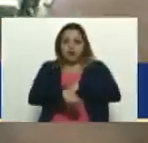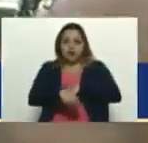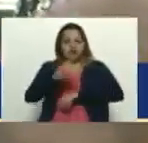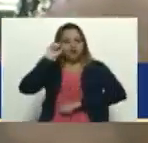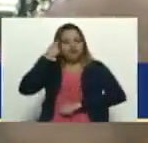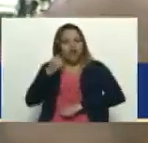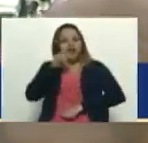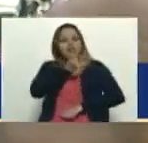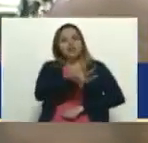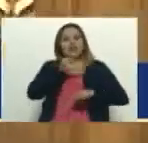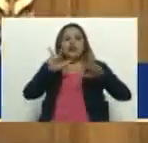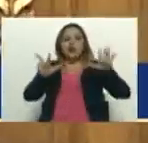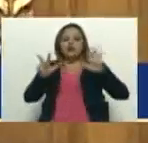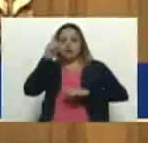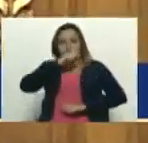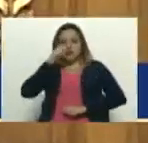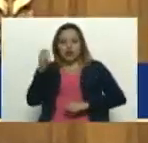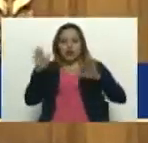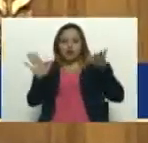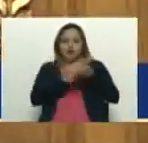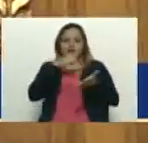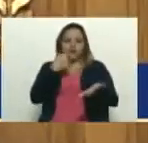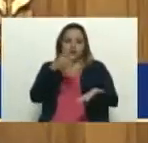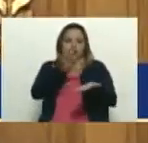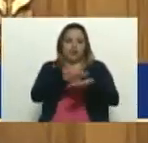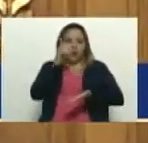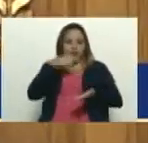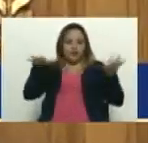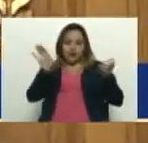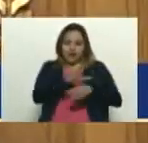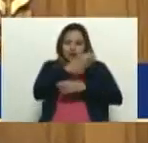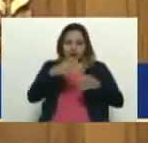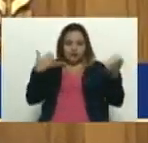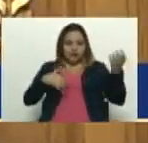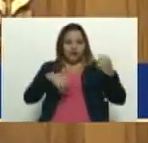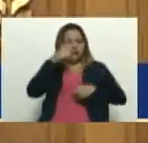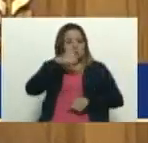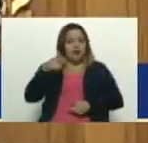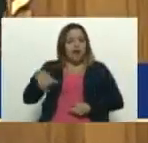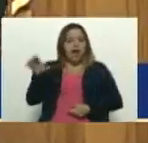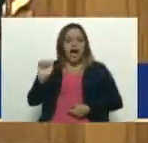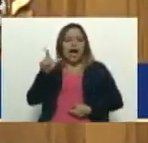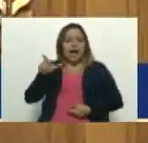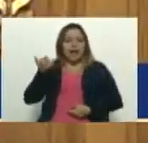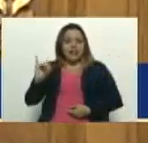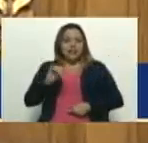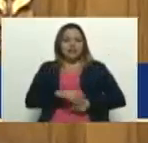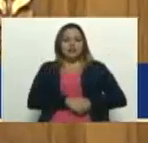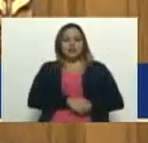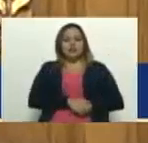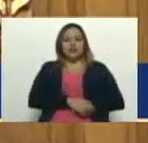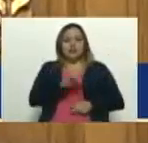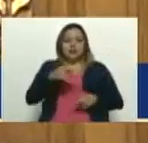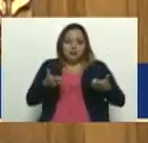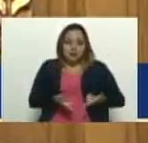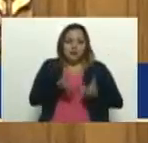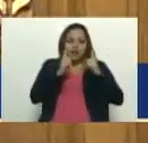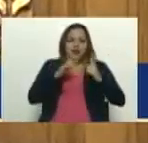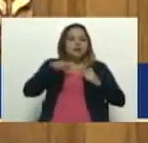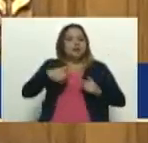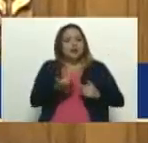del 38 aniversario del lamentable fallecimiento del cantor del pueblo Alí Primera, y si me permiten poder